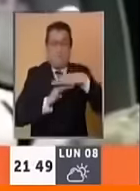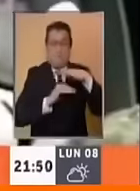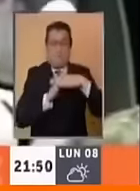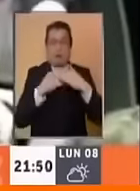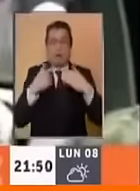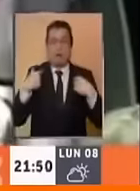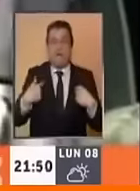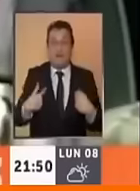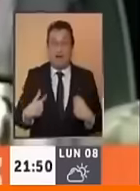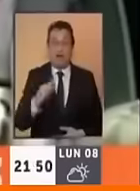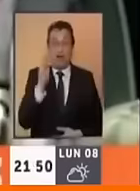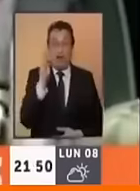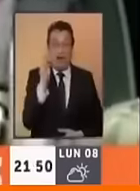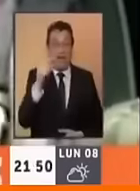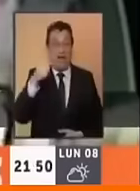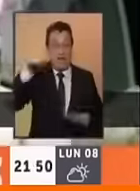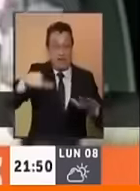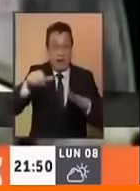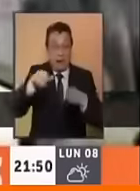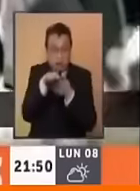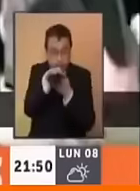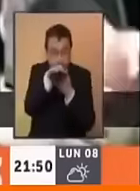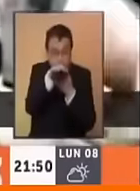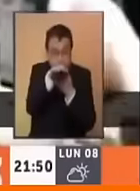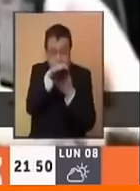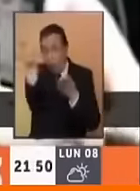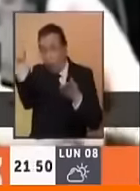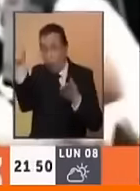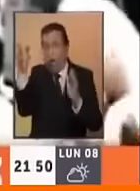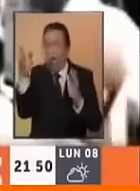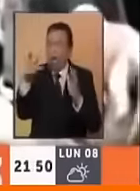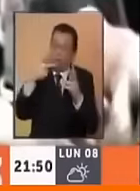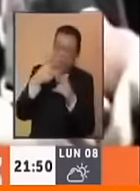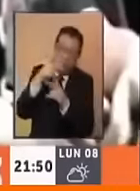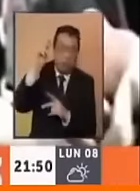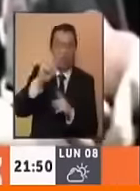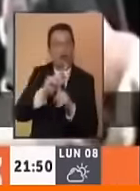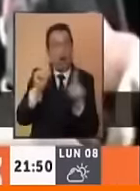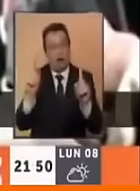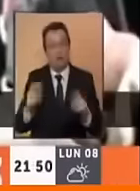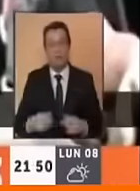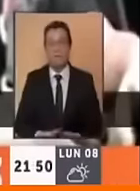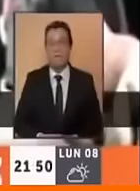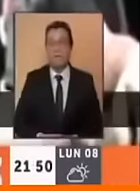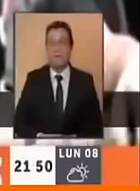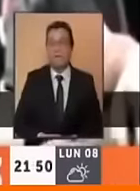impone el F-16. Wow. Se desmayó.